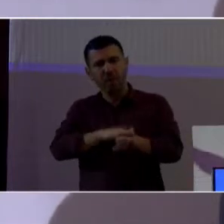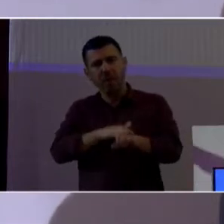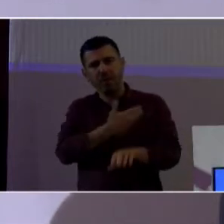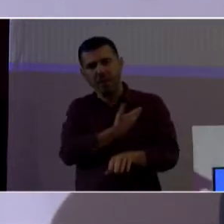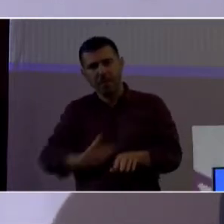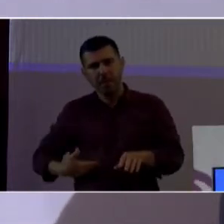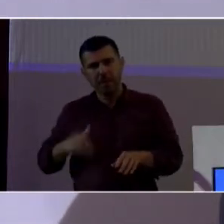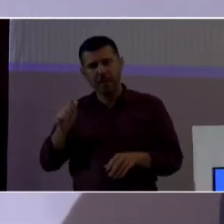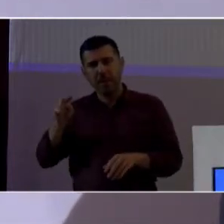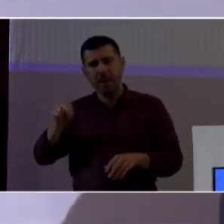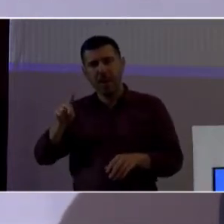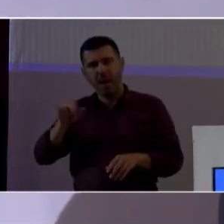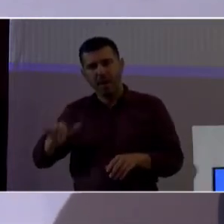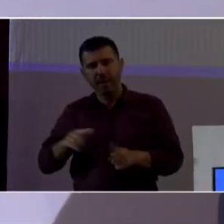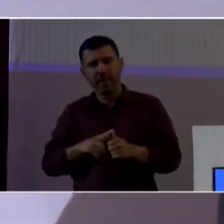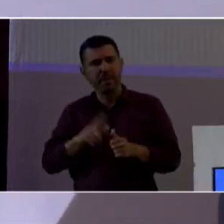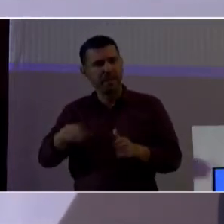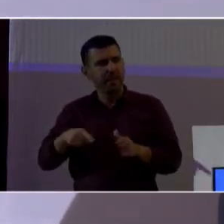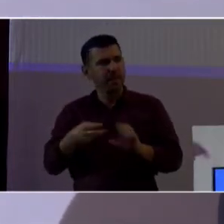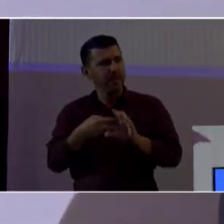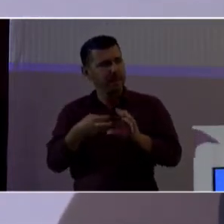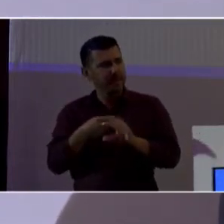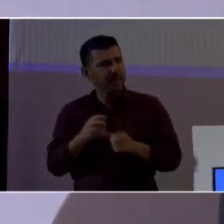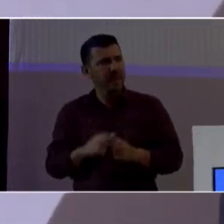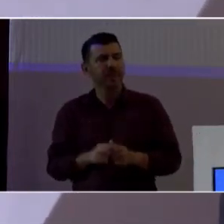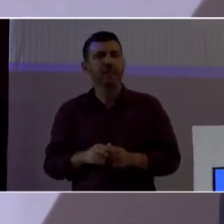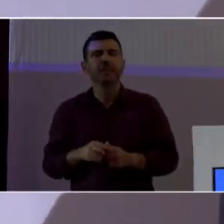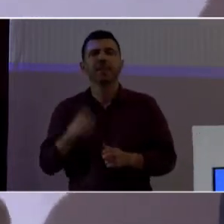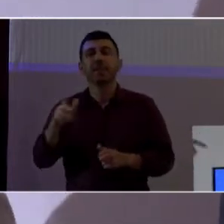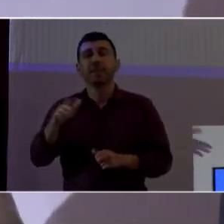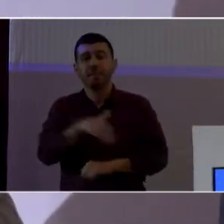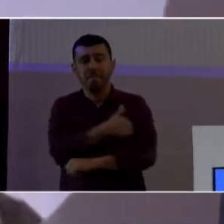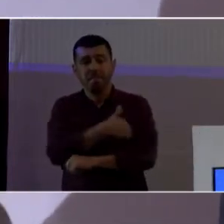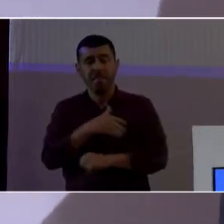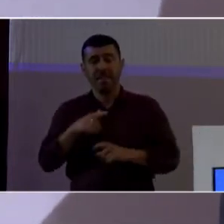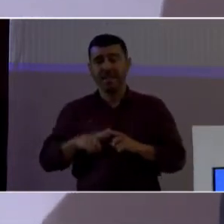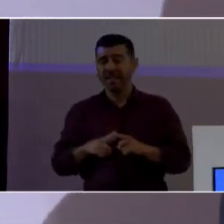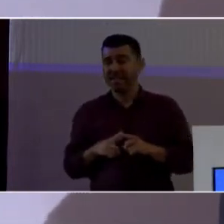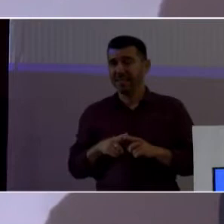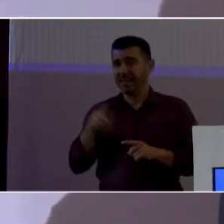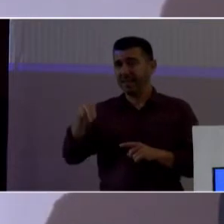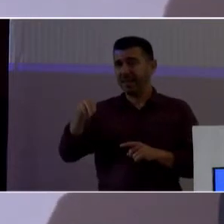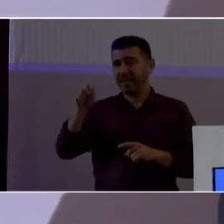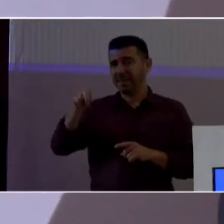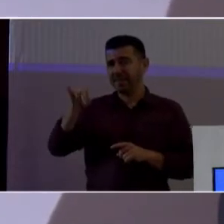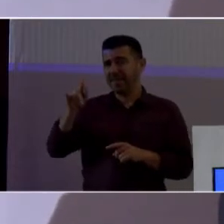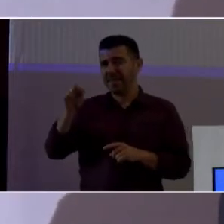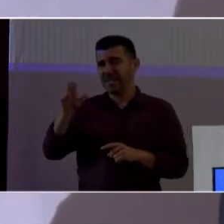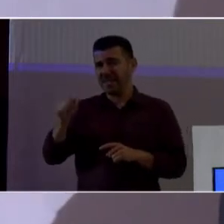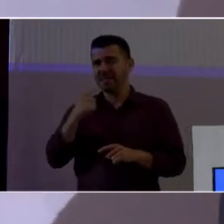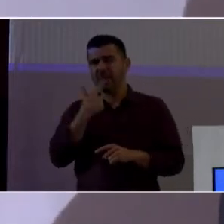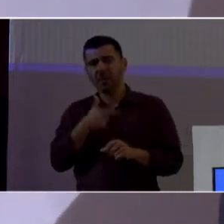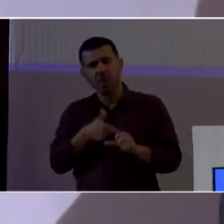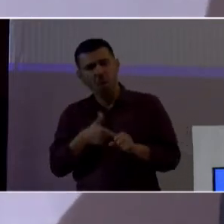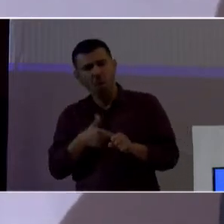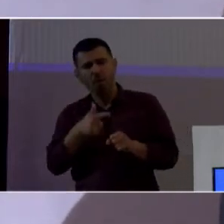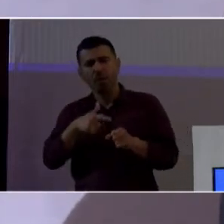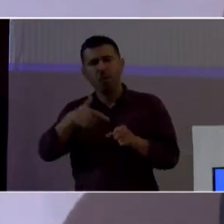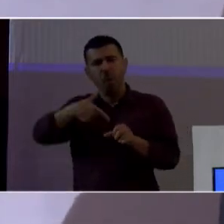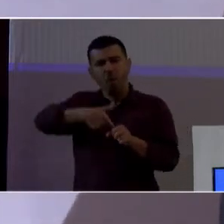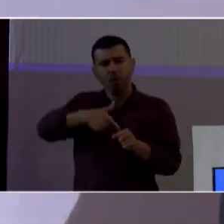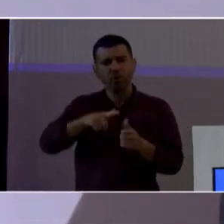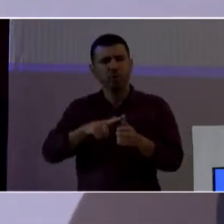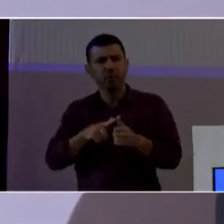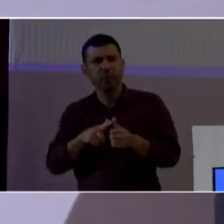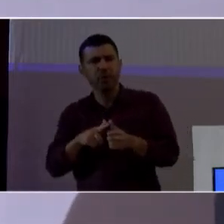en el Congreso que culminó de la ANDI vi que la ministra pedía la urgencia de sacar combustibles o energías de donde